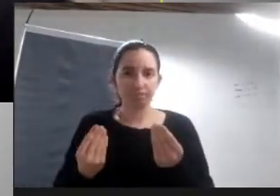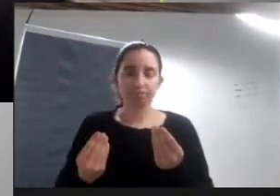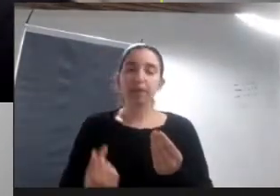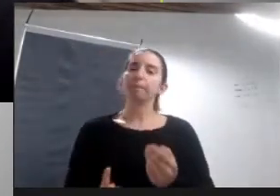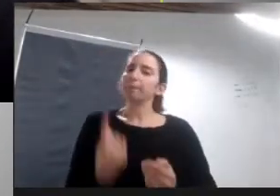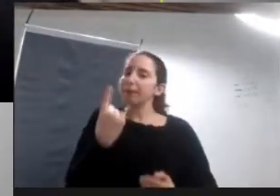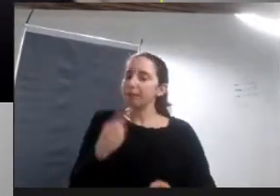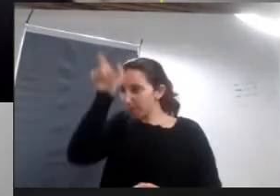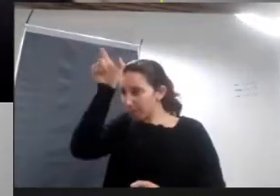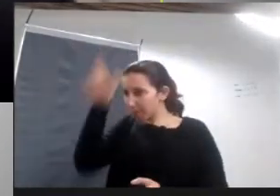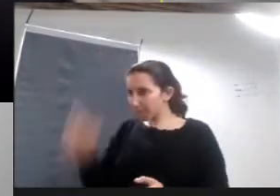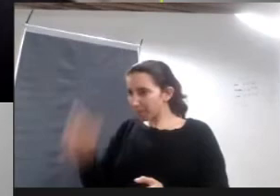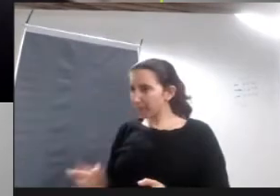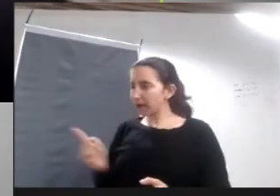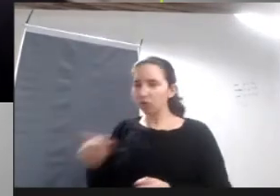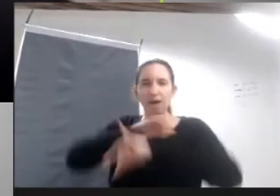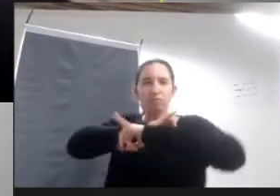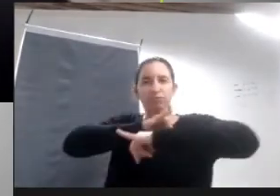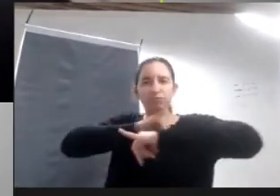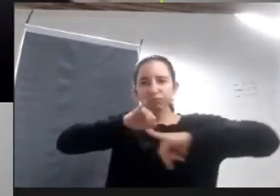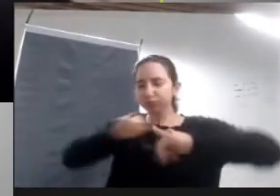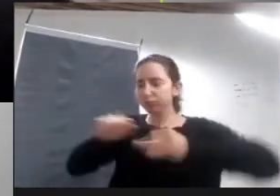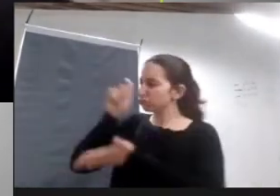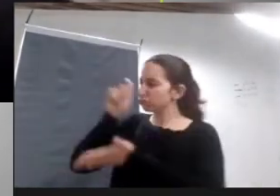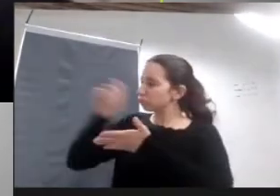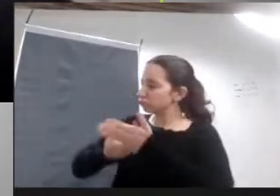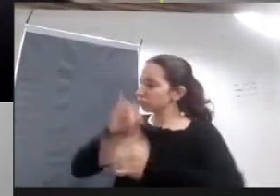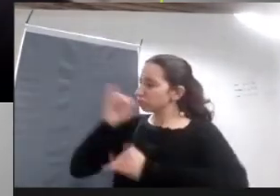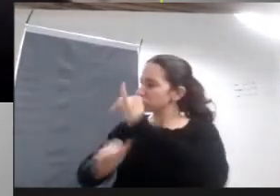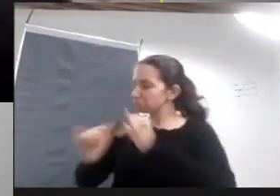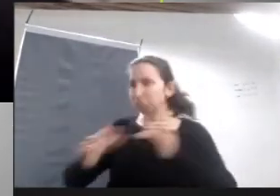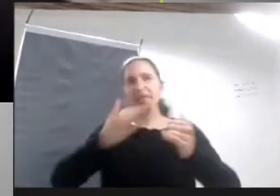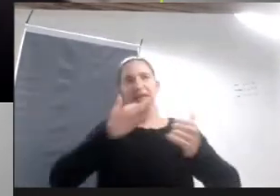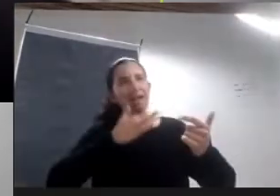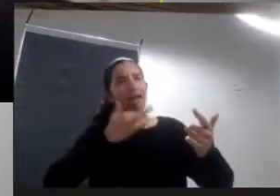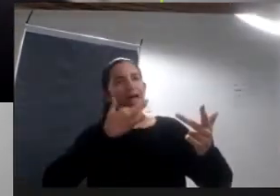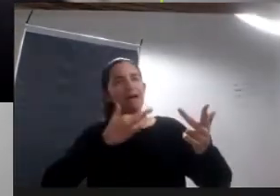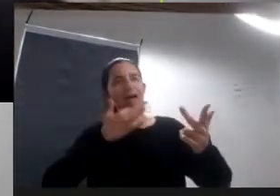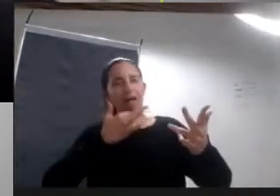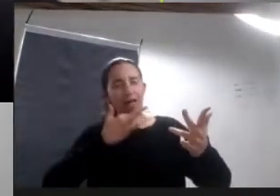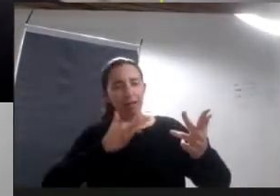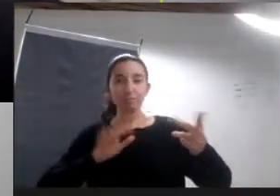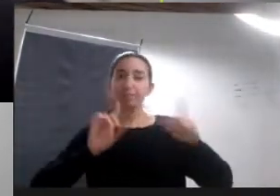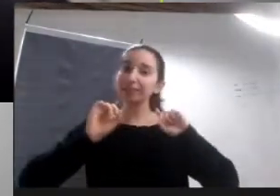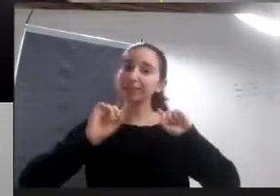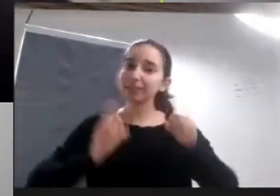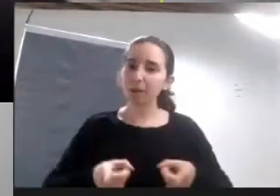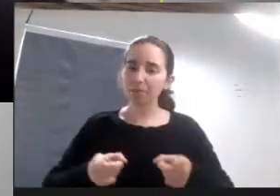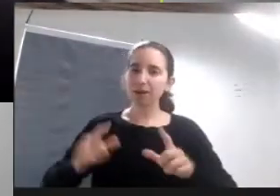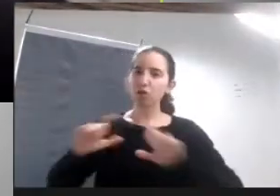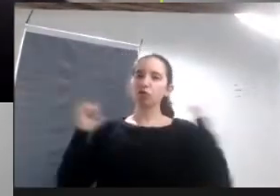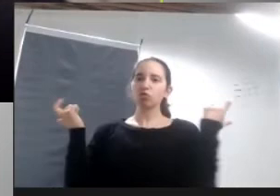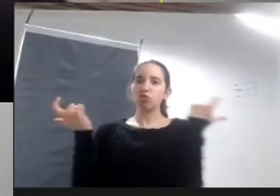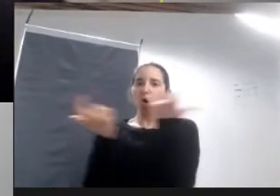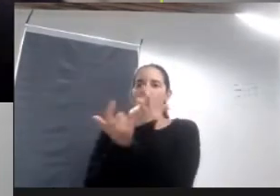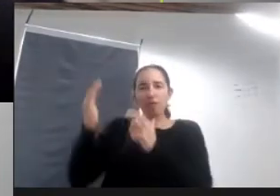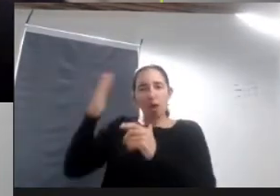consentimiento informado, pero también requiere de condiciones culturales que hagan posible